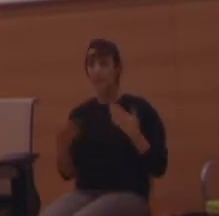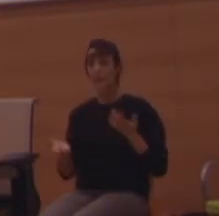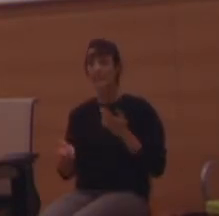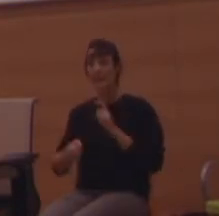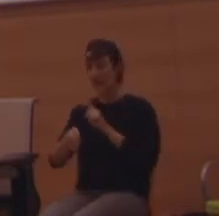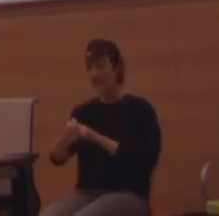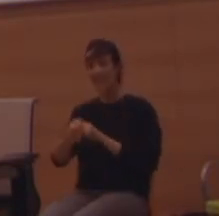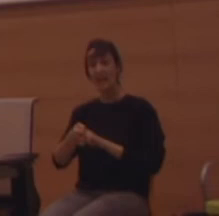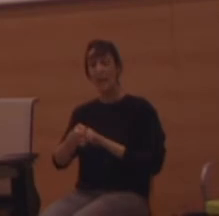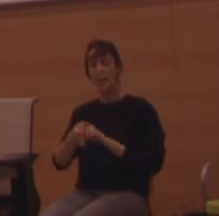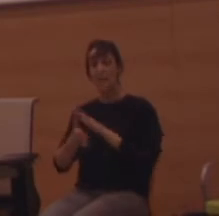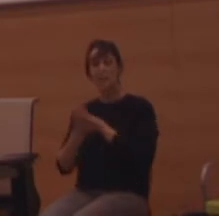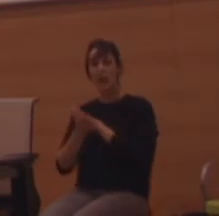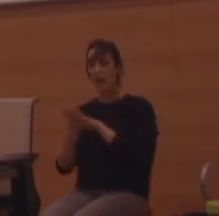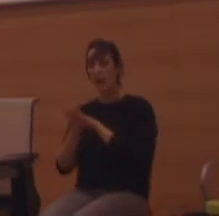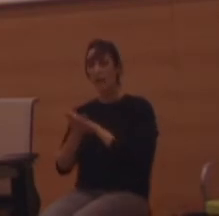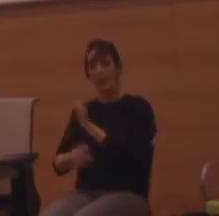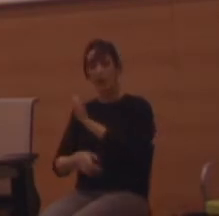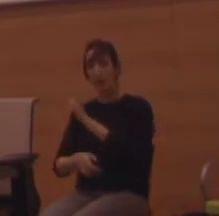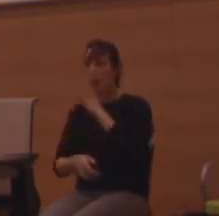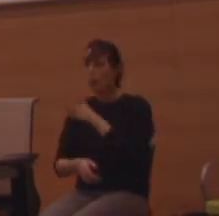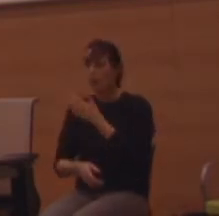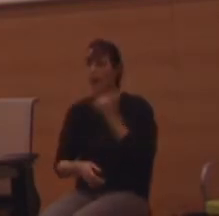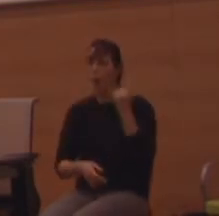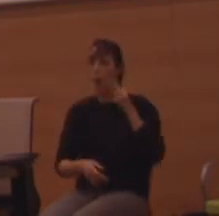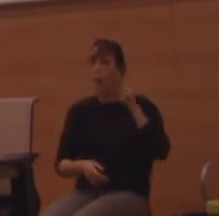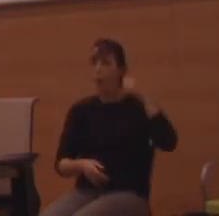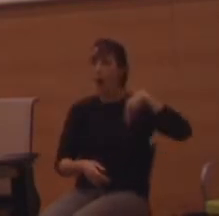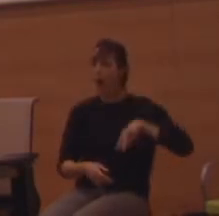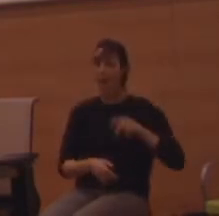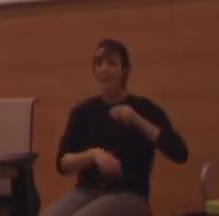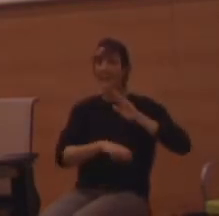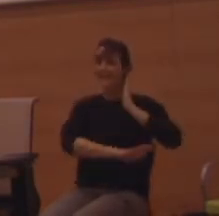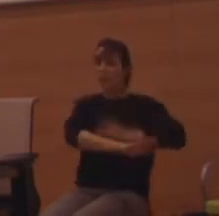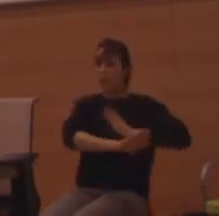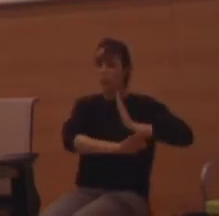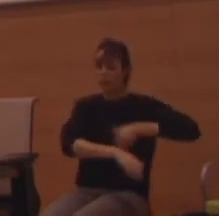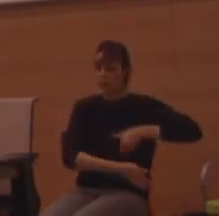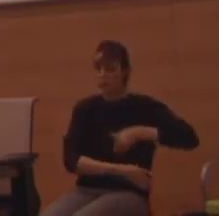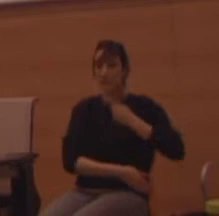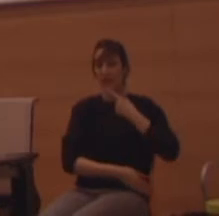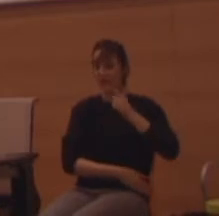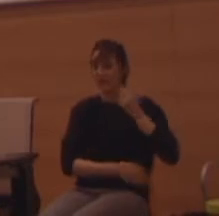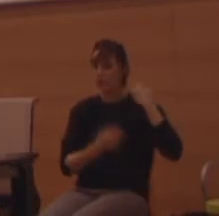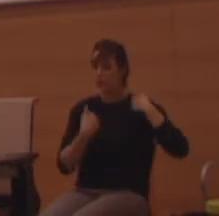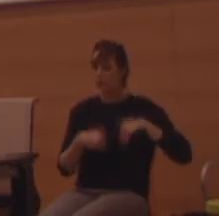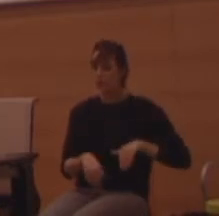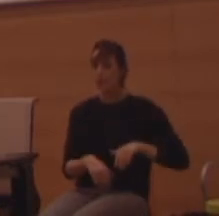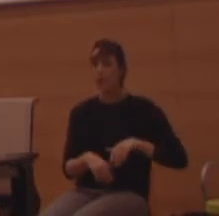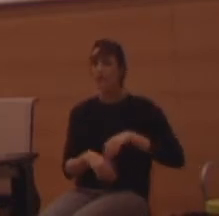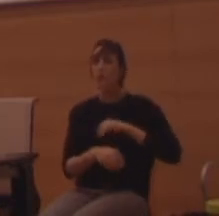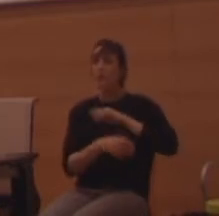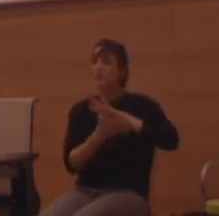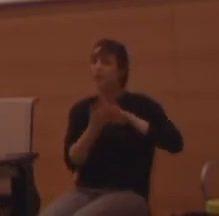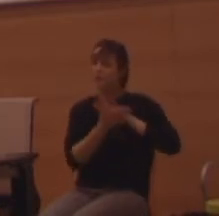no vamos a hablar nada porque ya lo ha hablado Juan, todo el tema de las amputaciones, la tasa de reamputación y todo